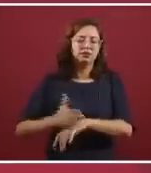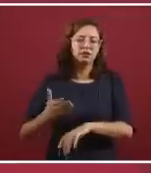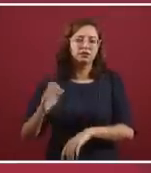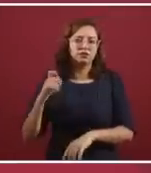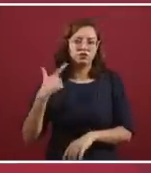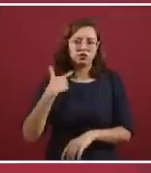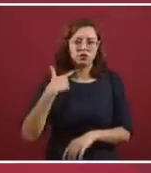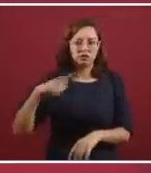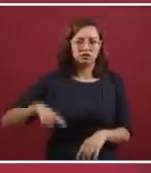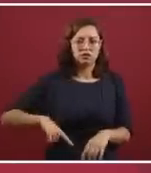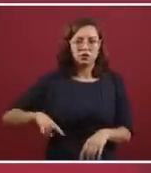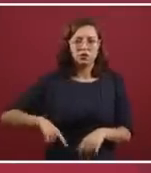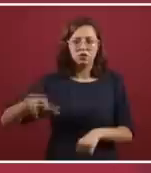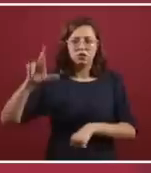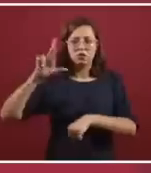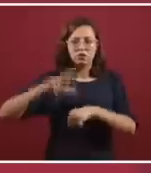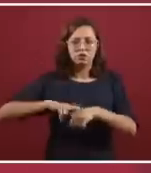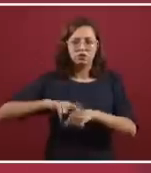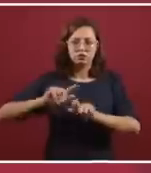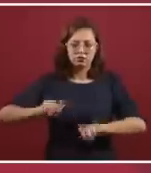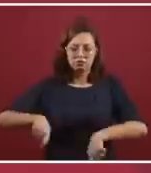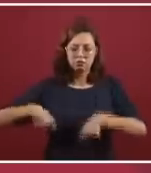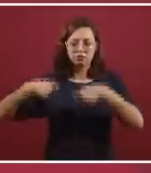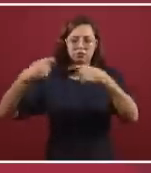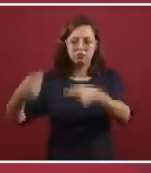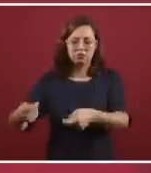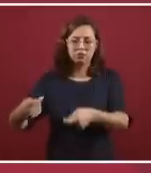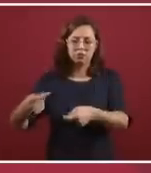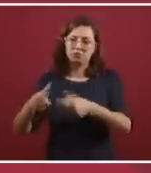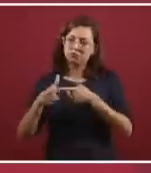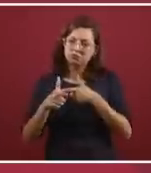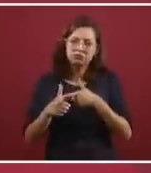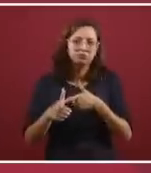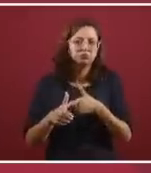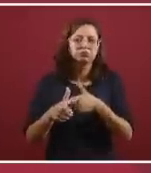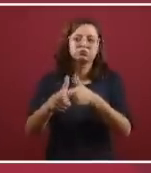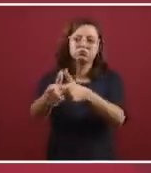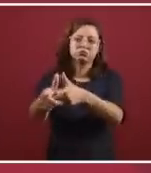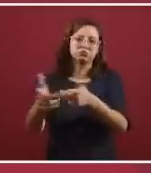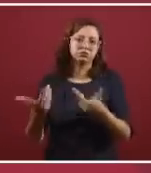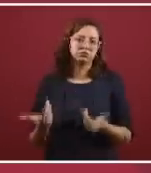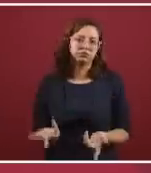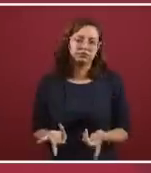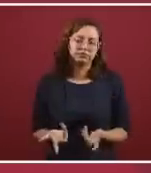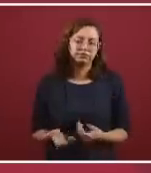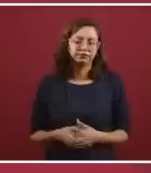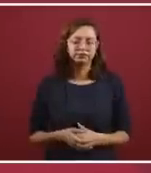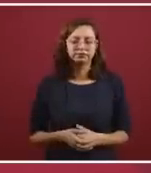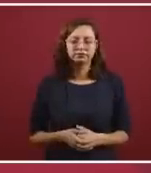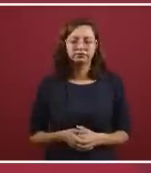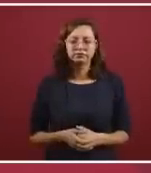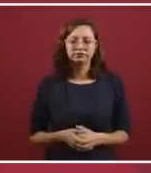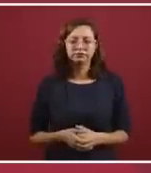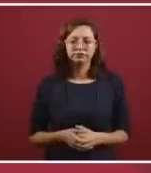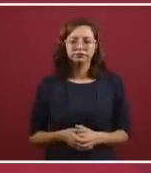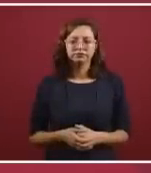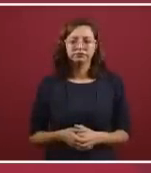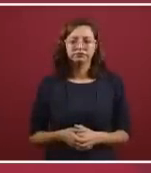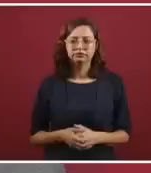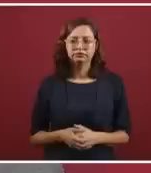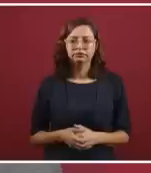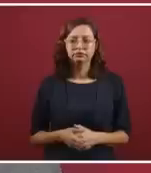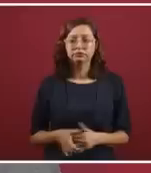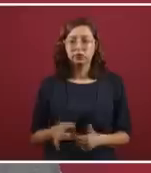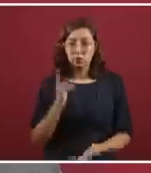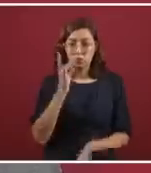que fue este propuesto por el anterior gobernador y esto no sólo se